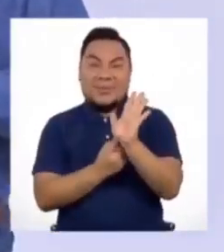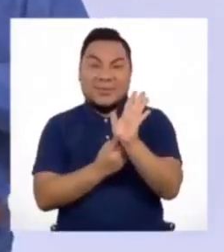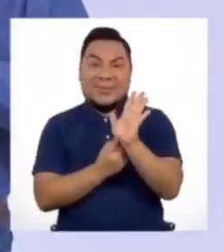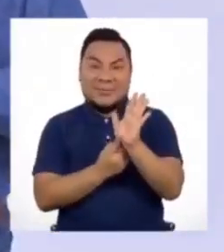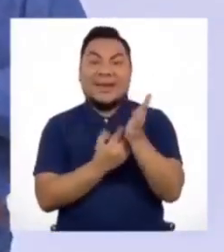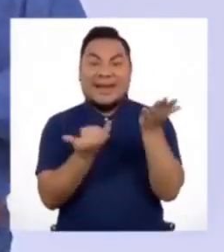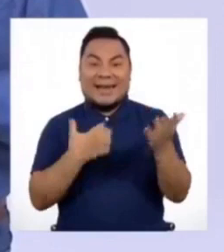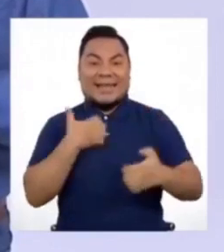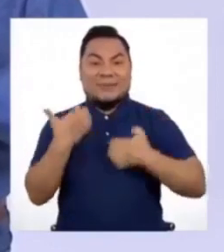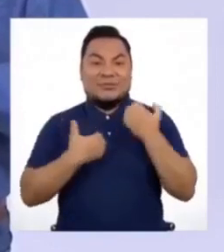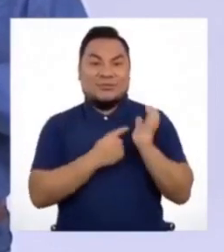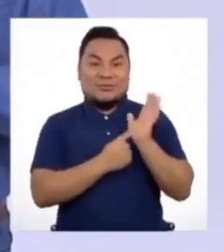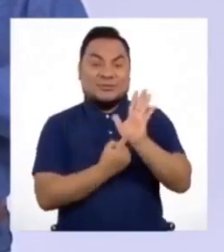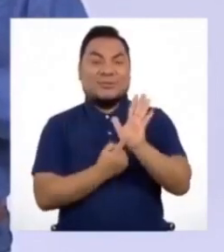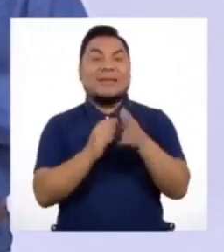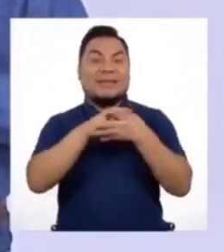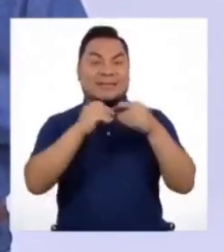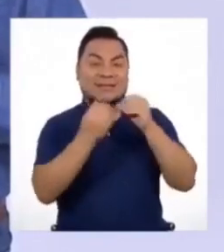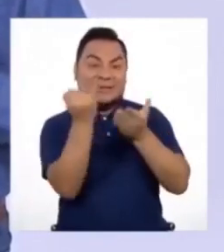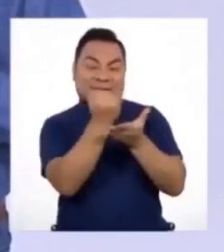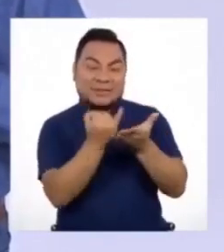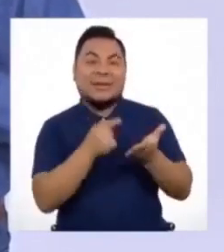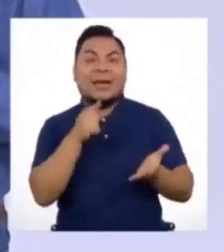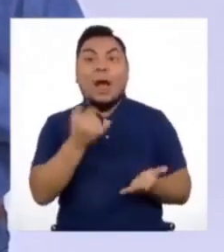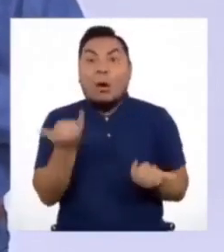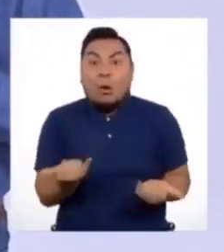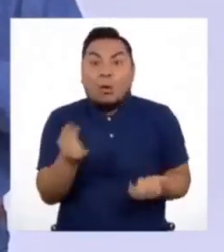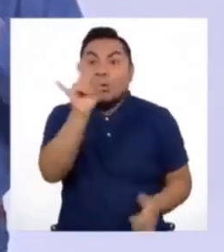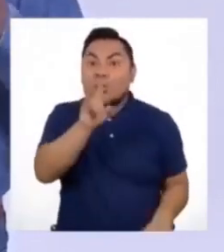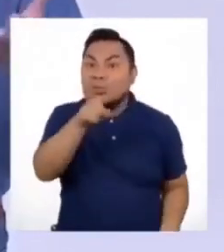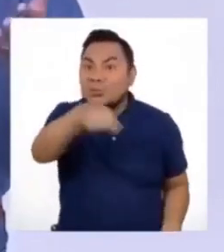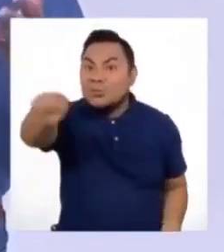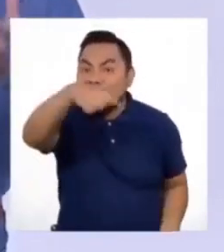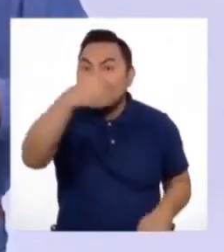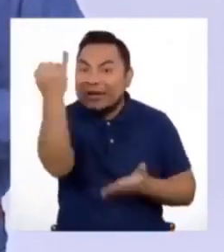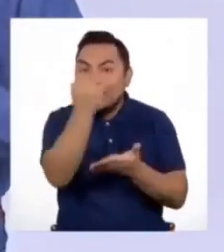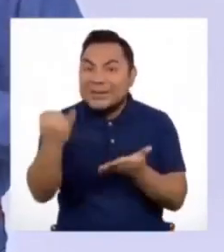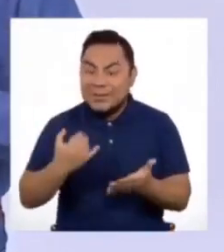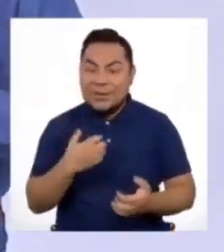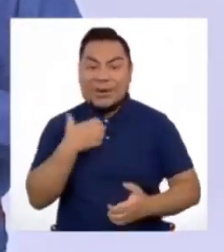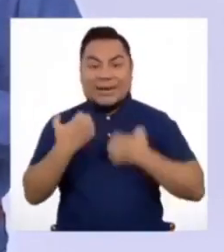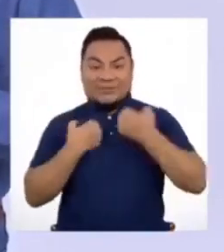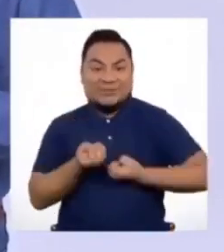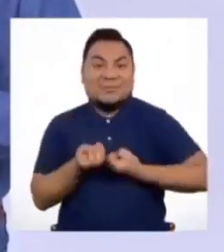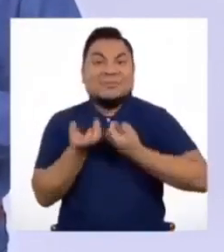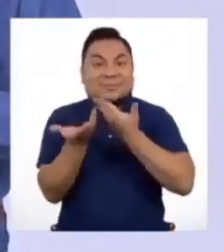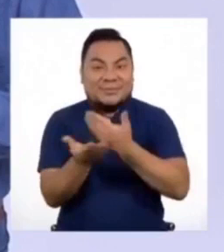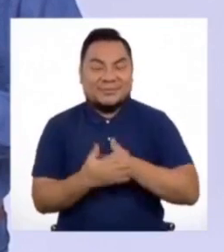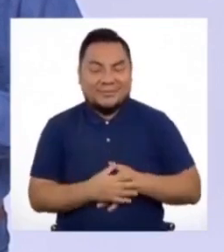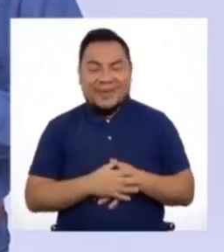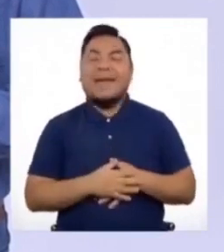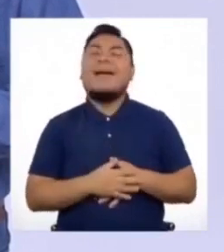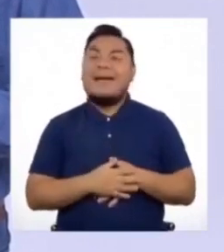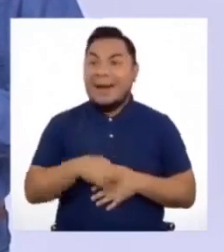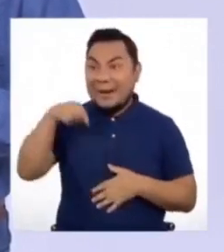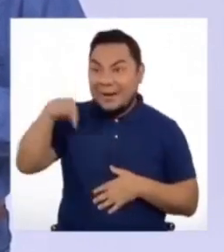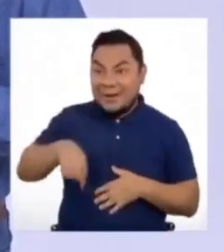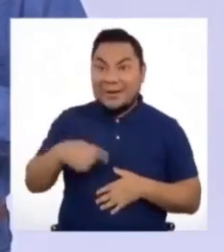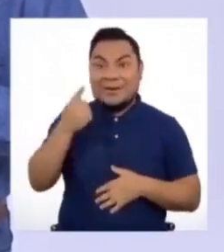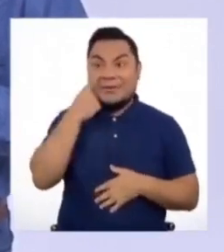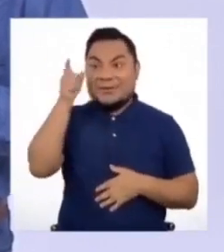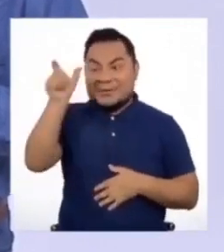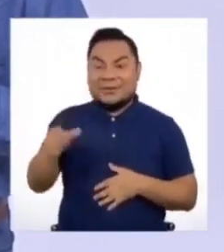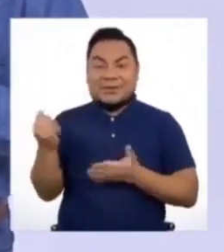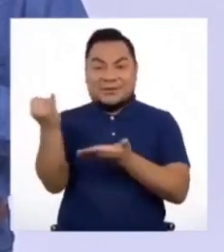a explorar el dibujo como un recurso para expresar diversas ideas y emociones. Entonces, ¿hoy conoceremos a un artista que